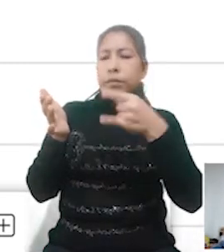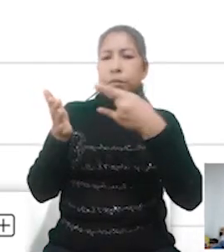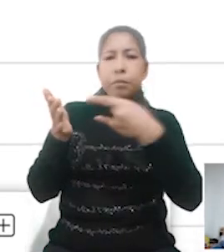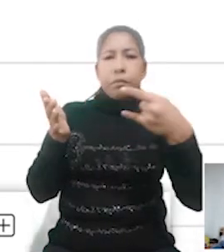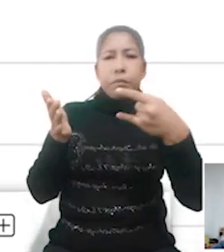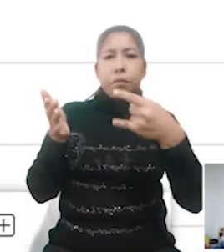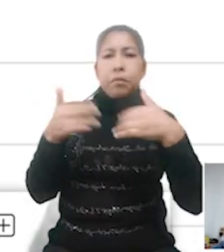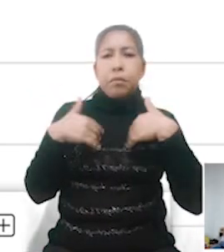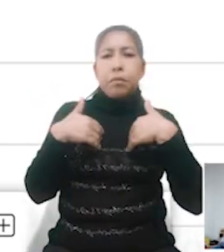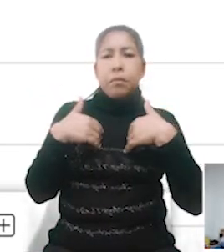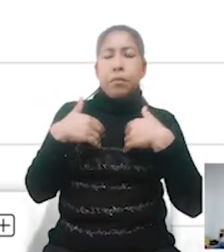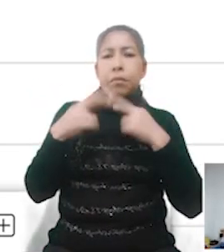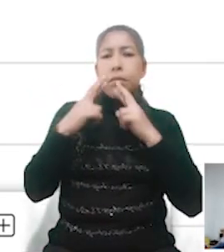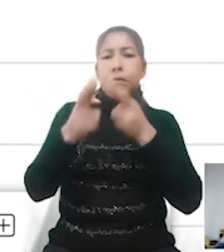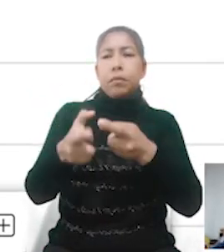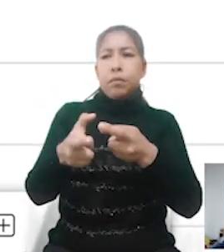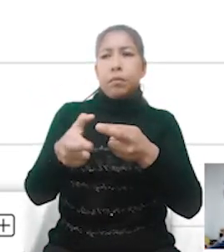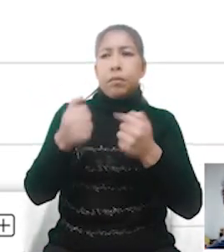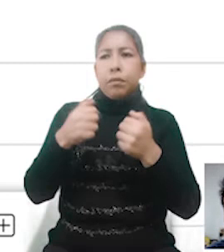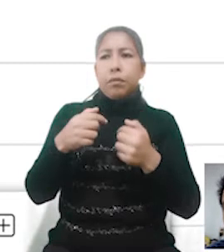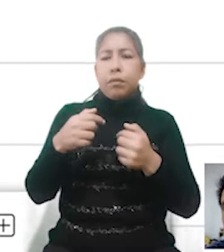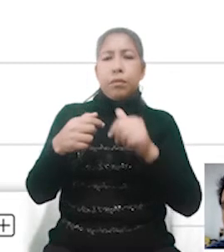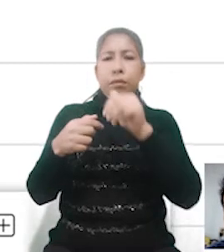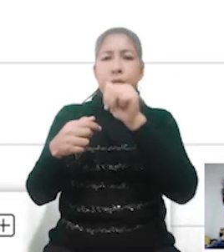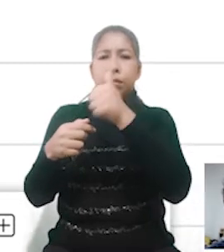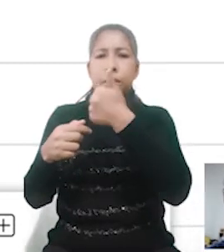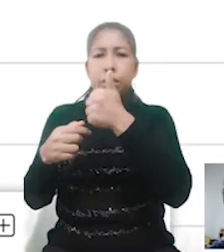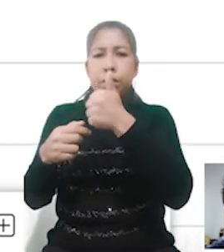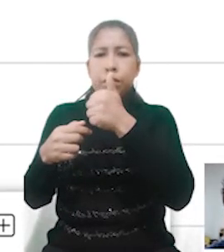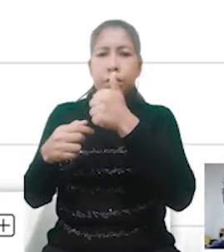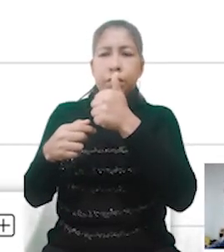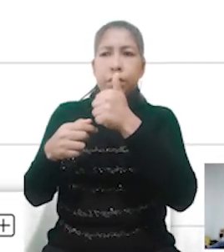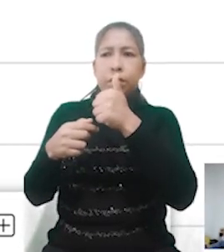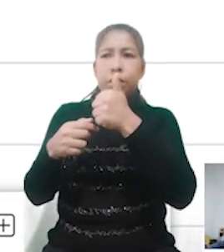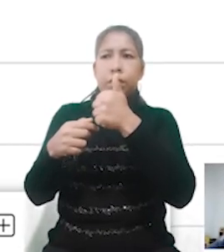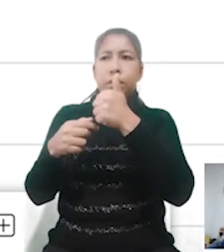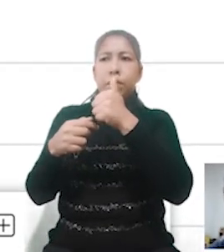0.73. Presionamos igual y tenemos el valor en decimales